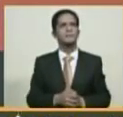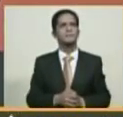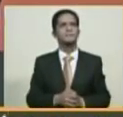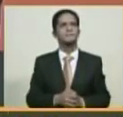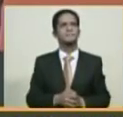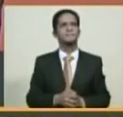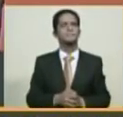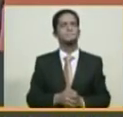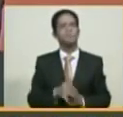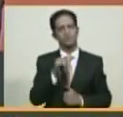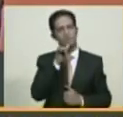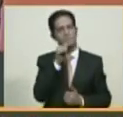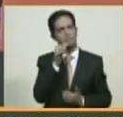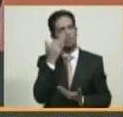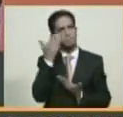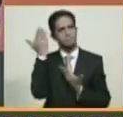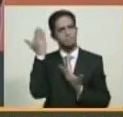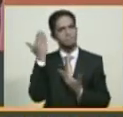Datos.